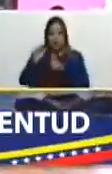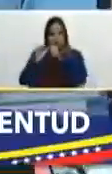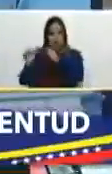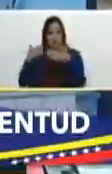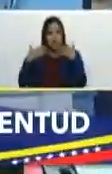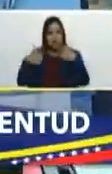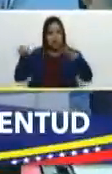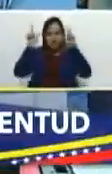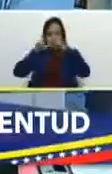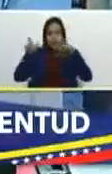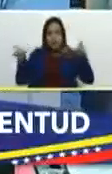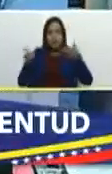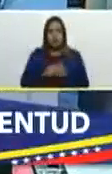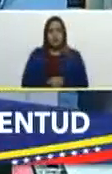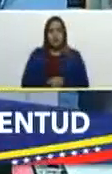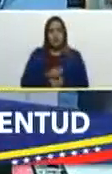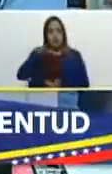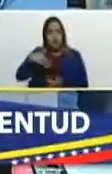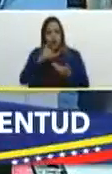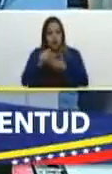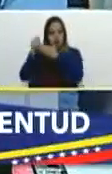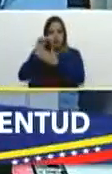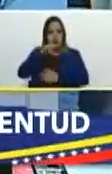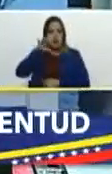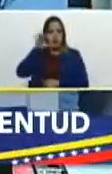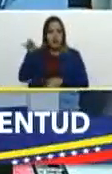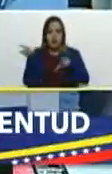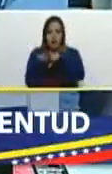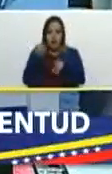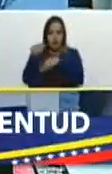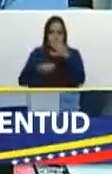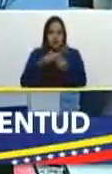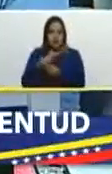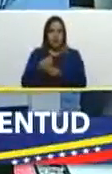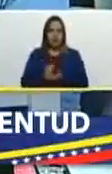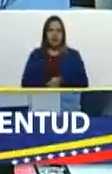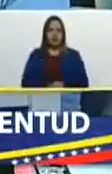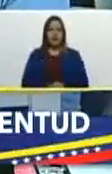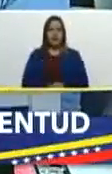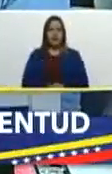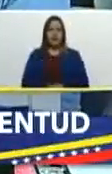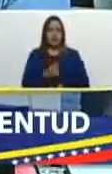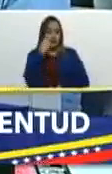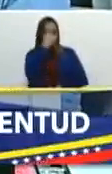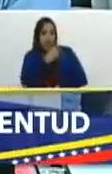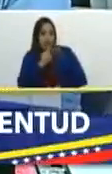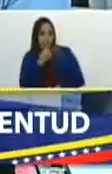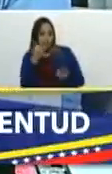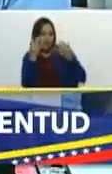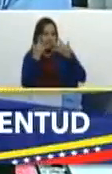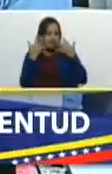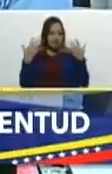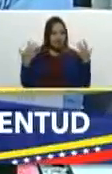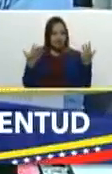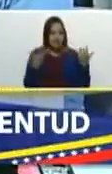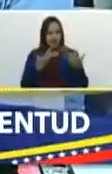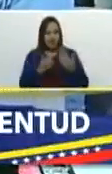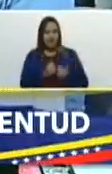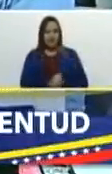sabiduría y sapienza para que pueda dirigir nuestra patria como lo viene haciendo. Y una cara misteriosa, María Betania, ¿vale?